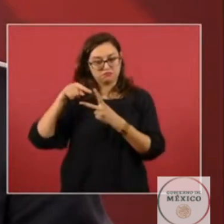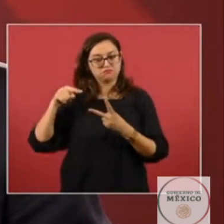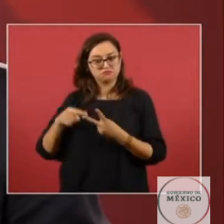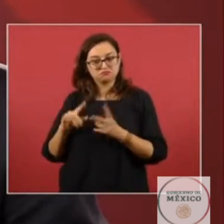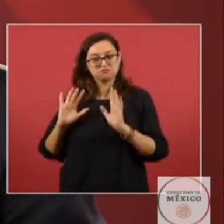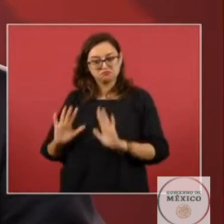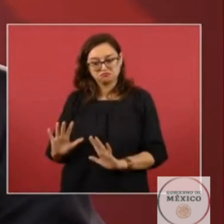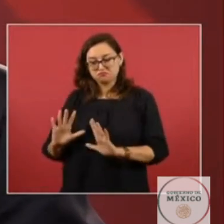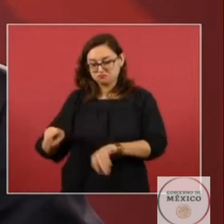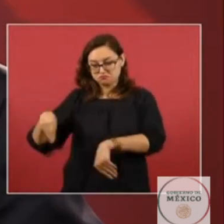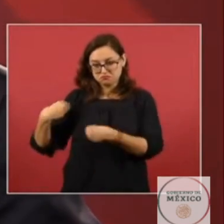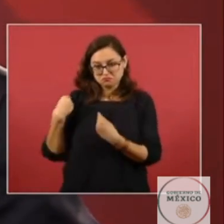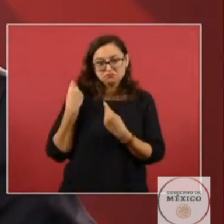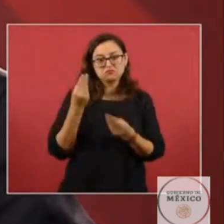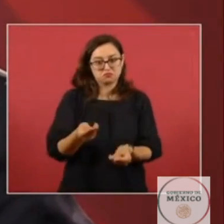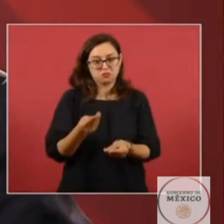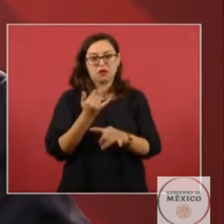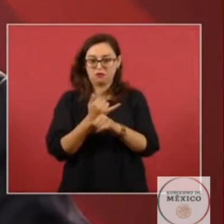que países,